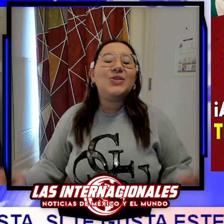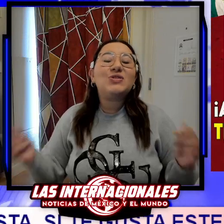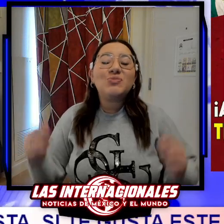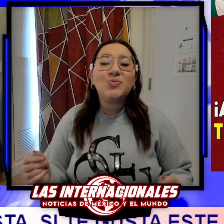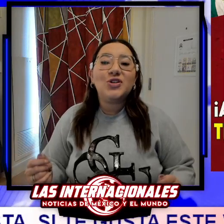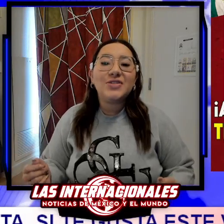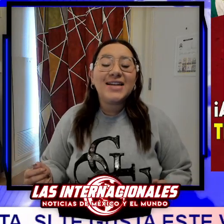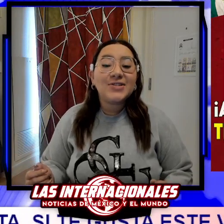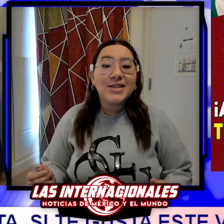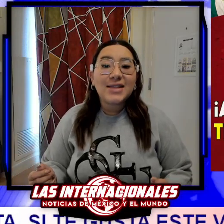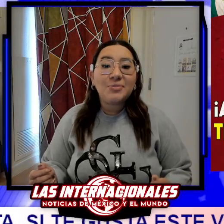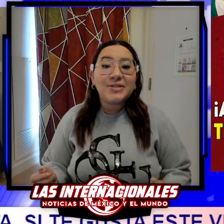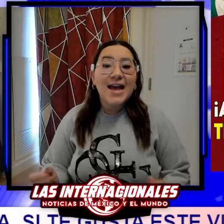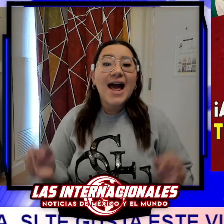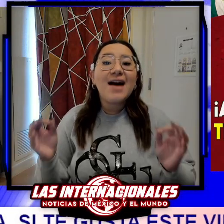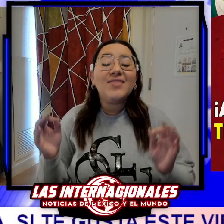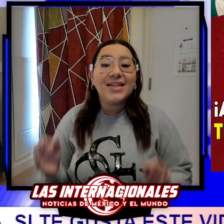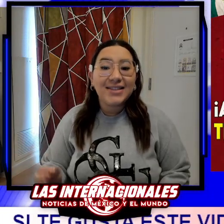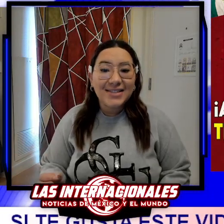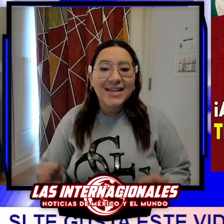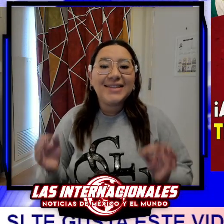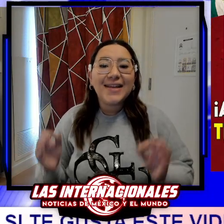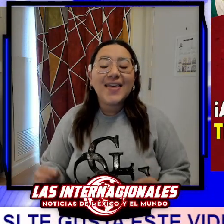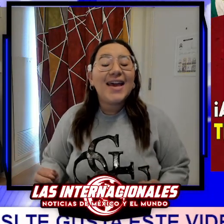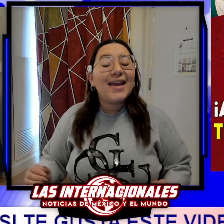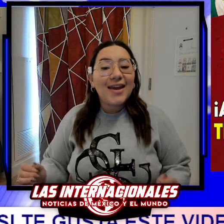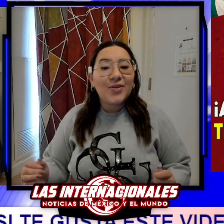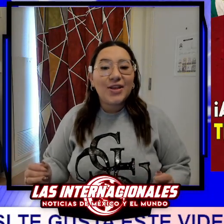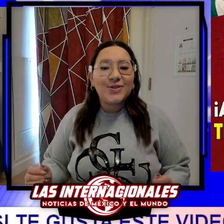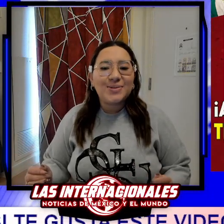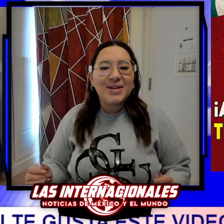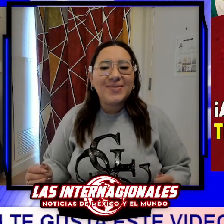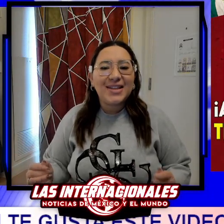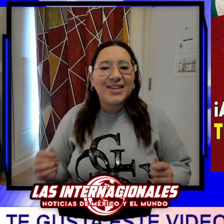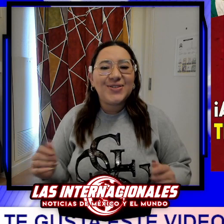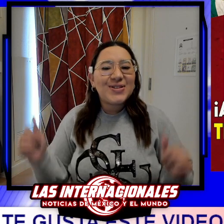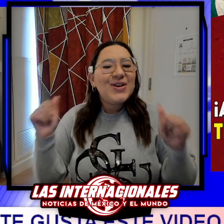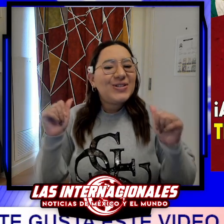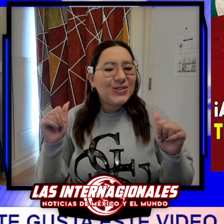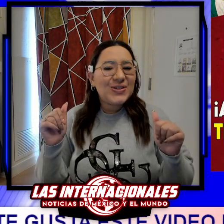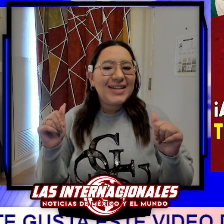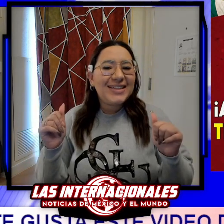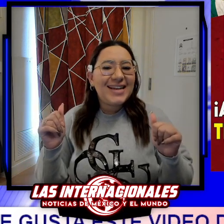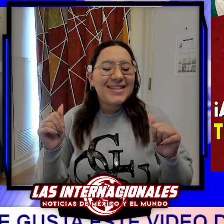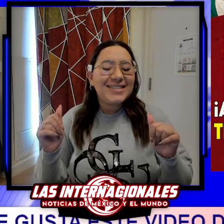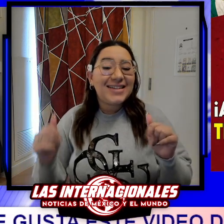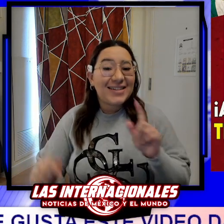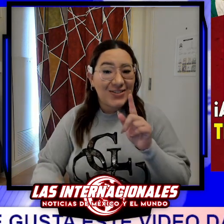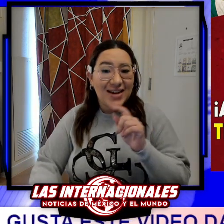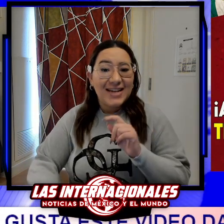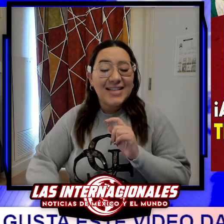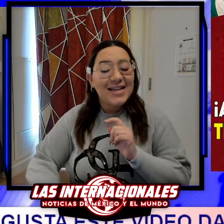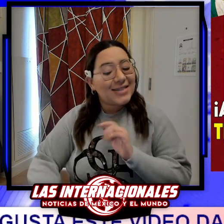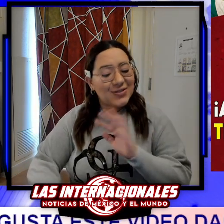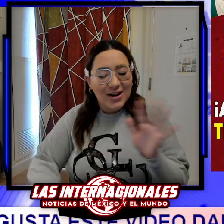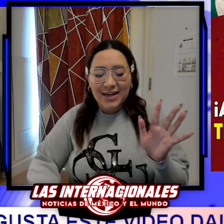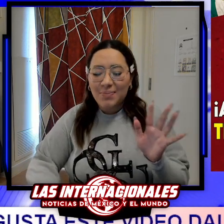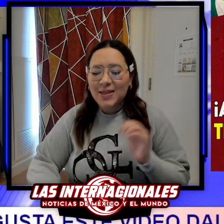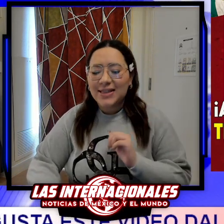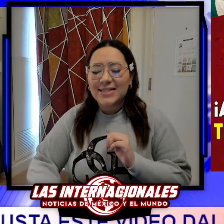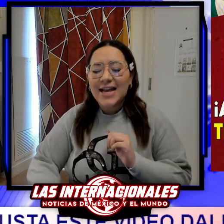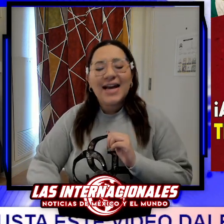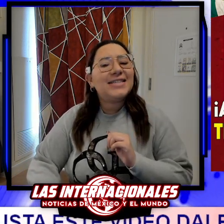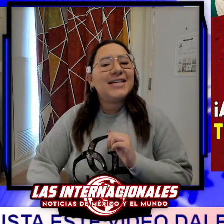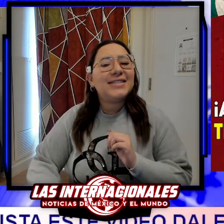Hola, ¿qué tal a todos? Muy buenos días. Hoy estamos ya a 27 de enero de 2022. Yo soy Greti de las Internacionales. Estas son